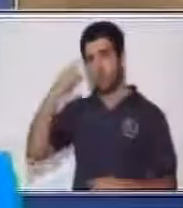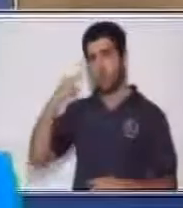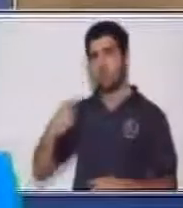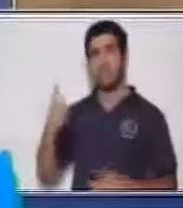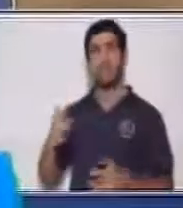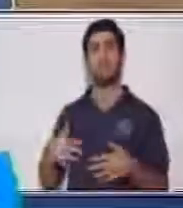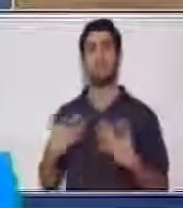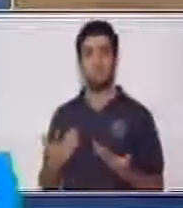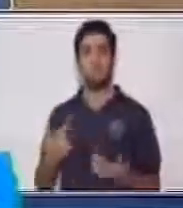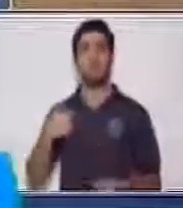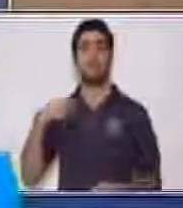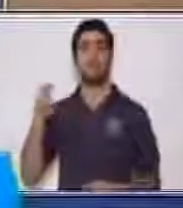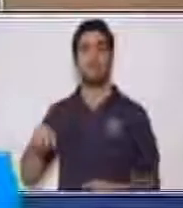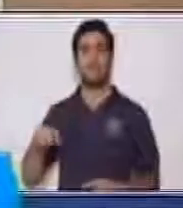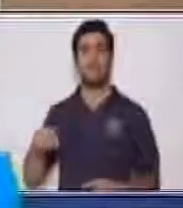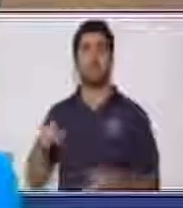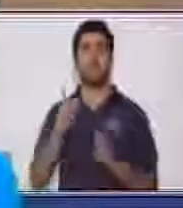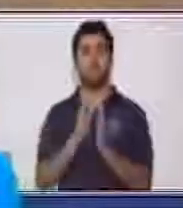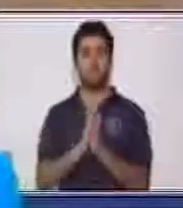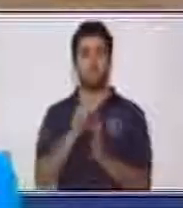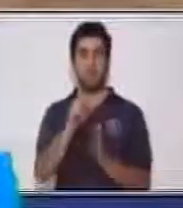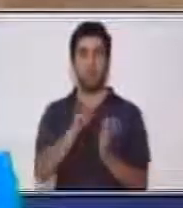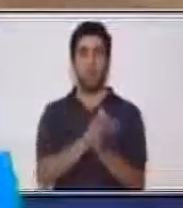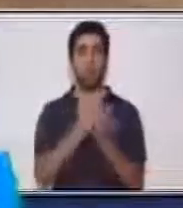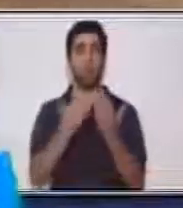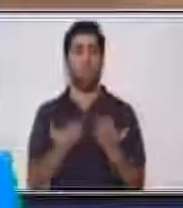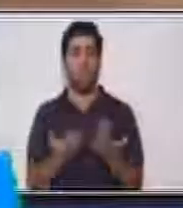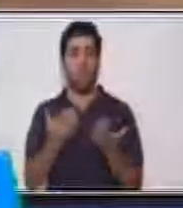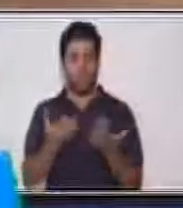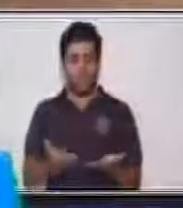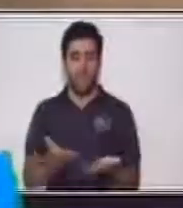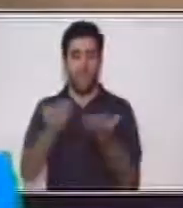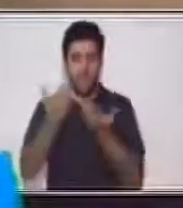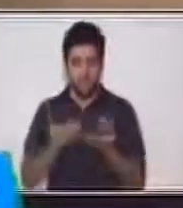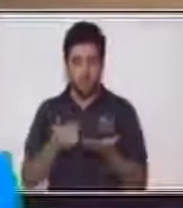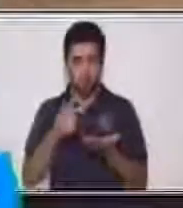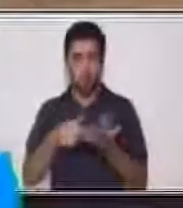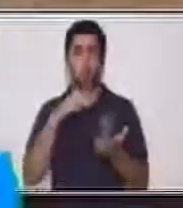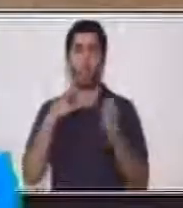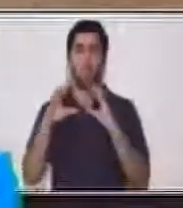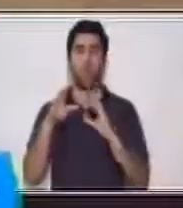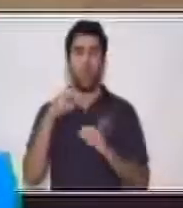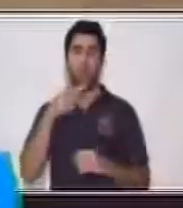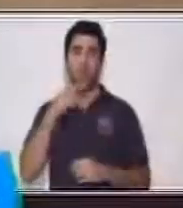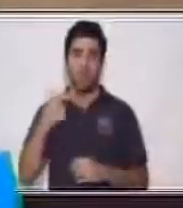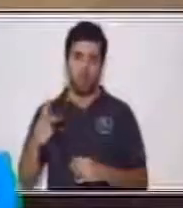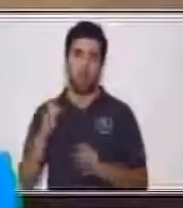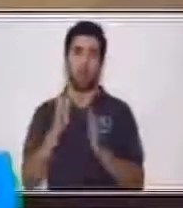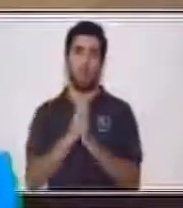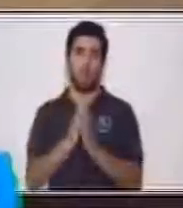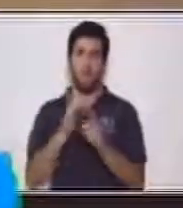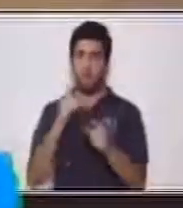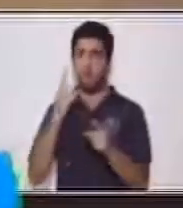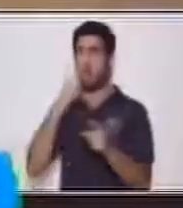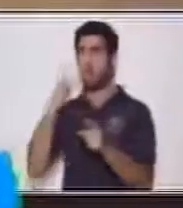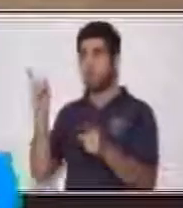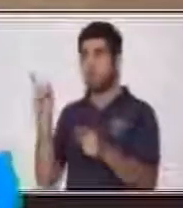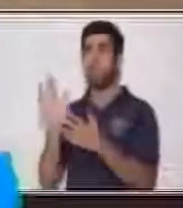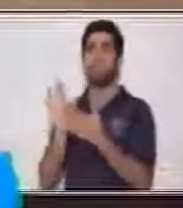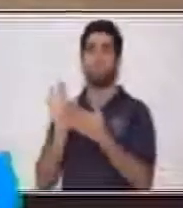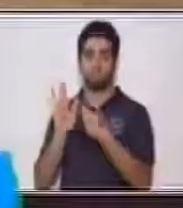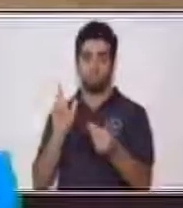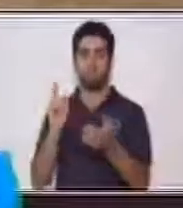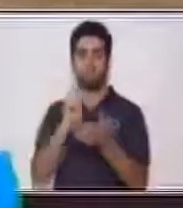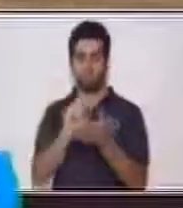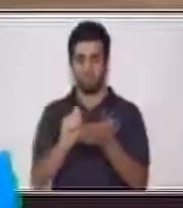necesito que saquen su cuaderno de comunicación y lenguaje y anoten lo más importante del